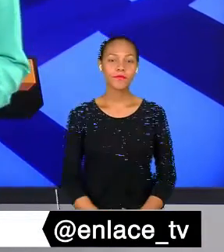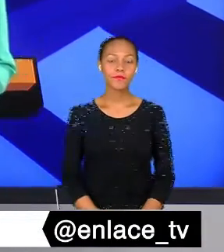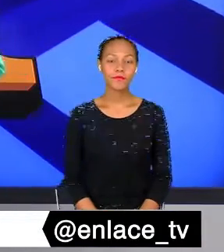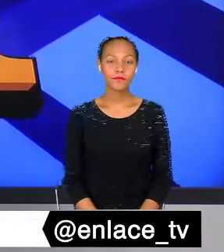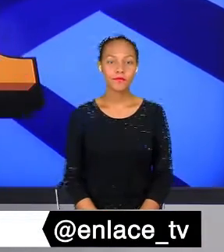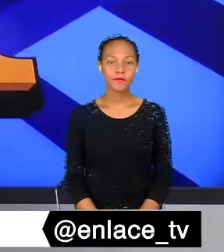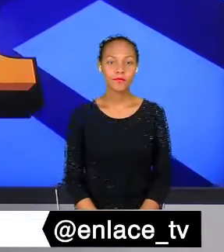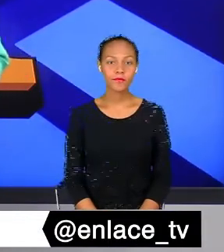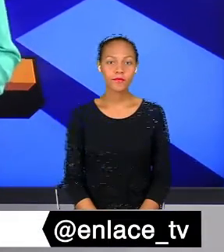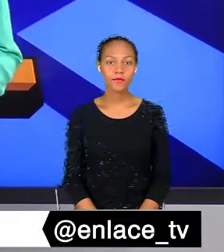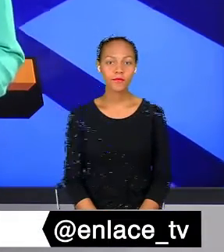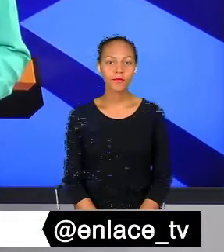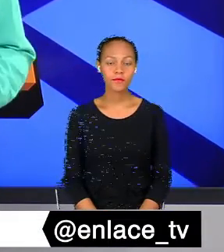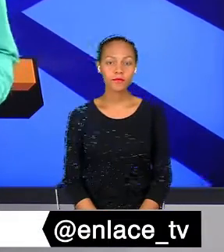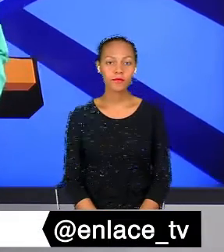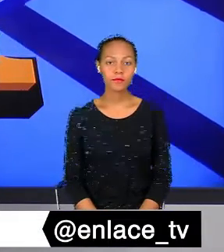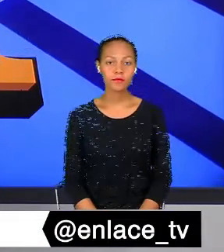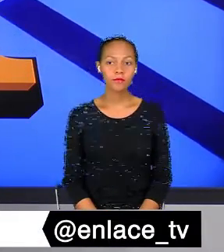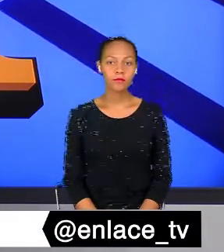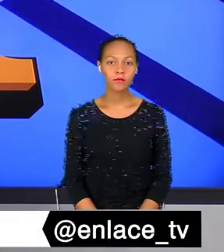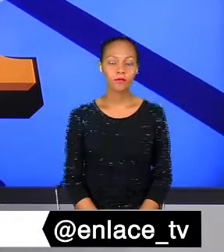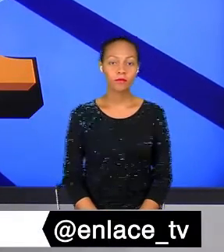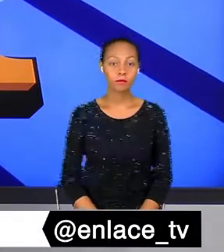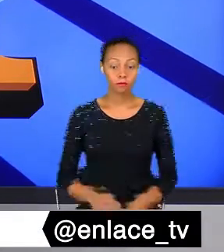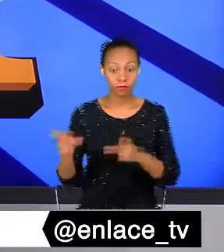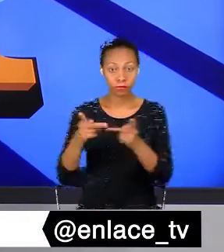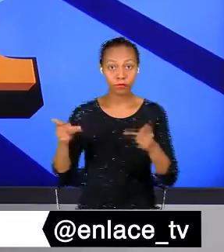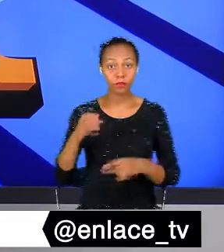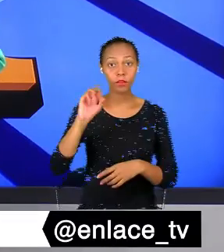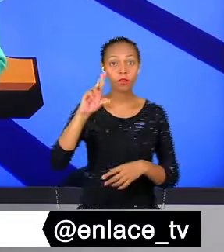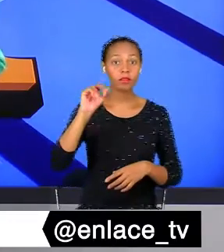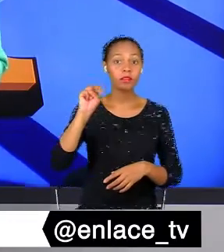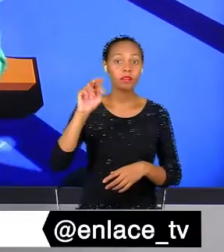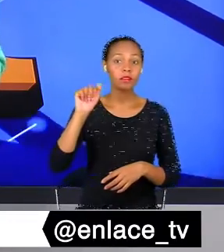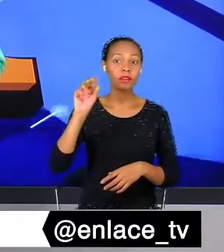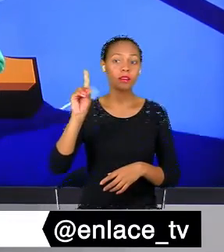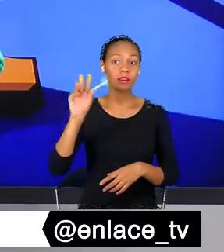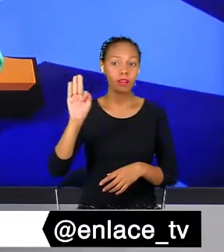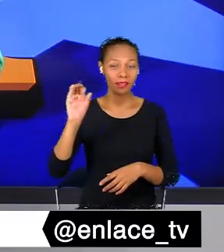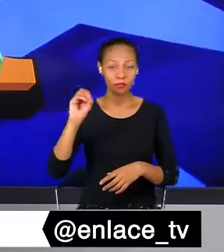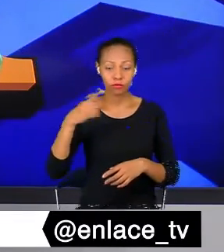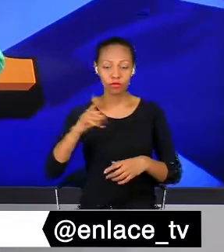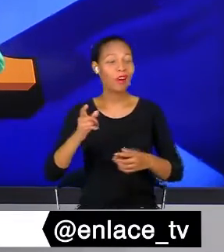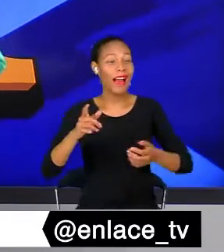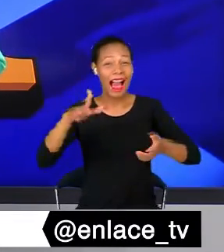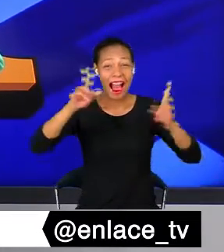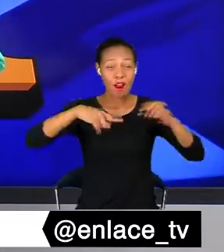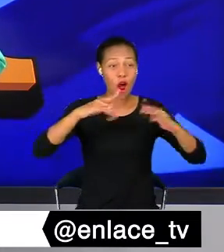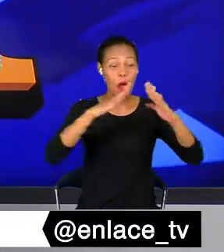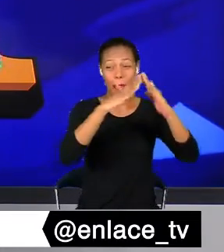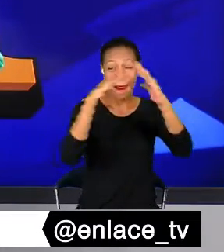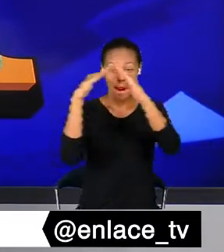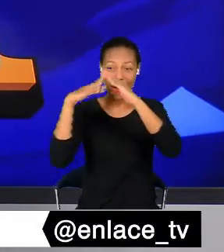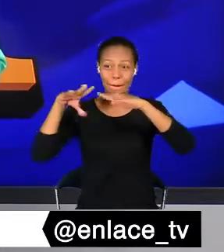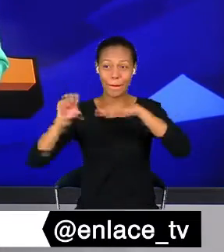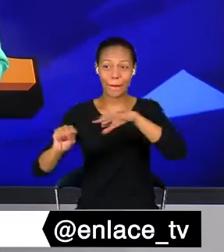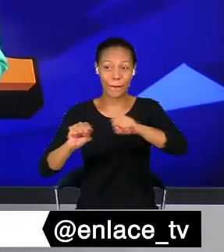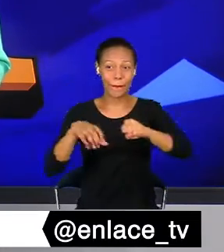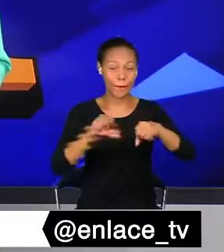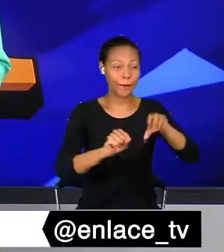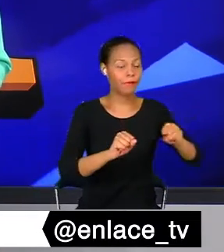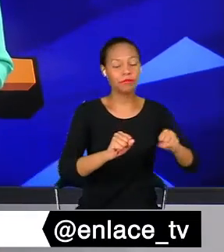La Oficina de Ornato y Espacio Público continúa con sus diligencias de desalojos en invasiones de la ciudad. Esta vez,